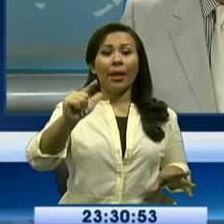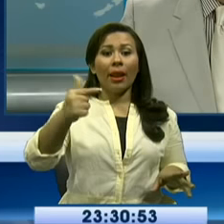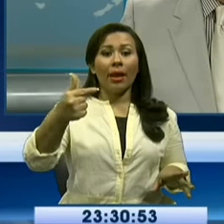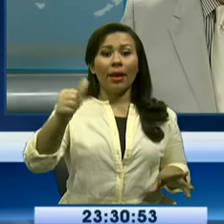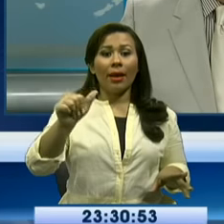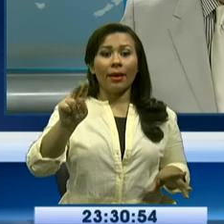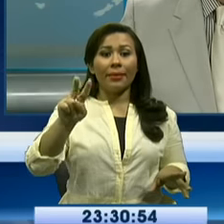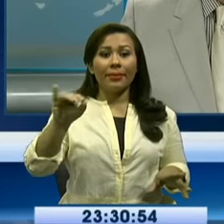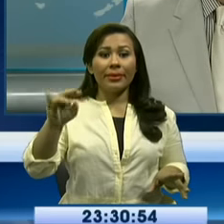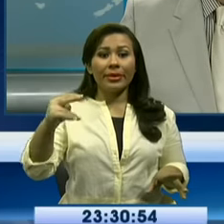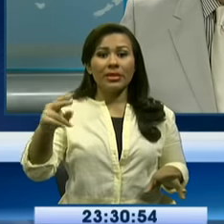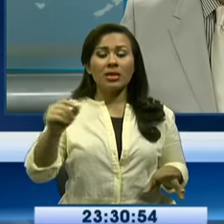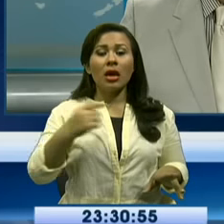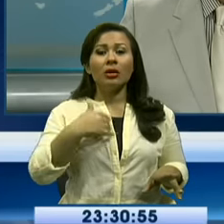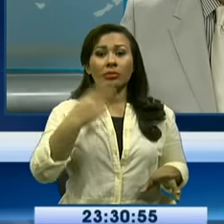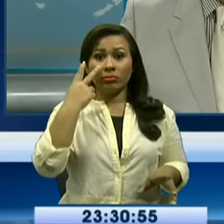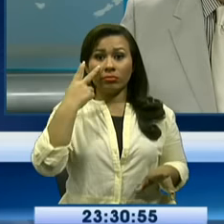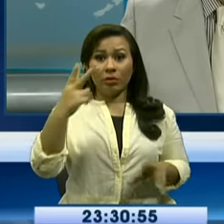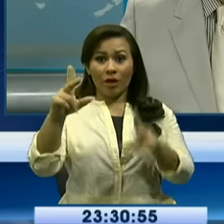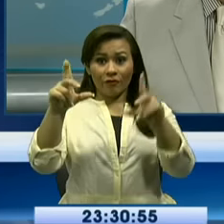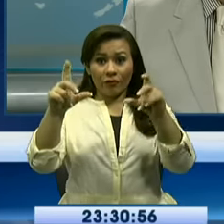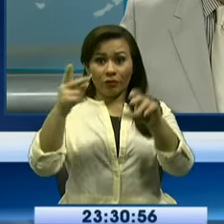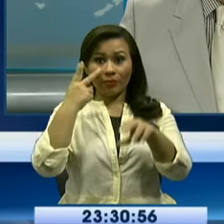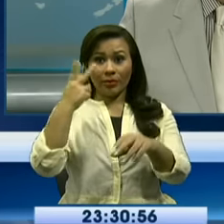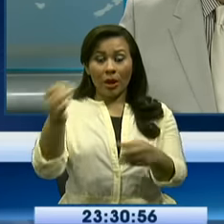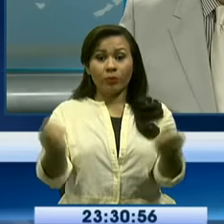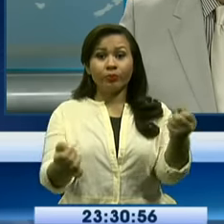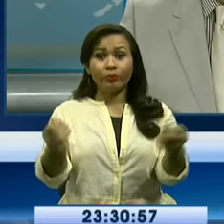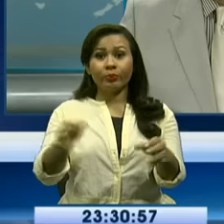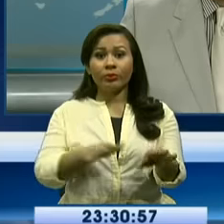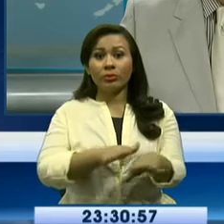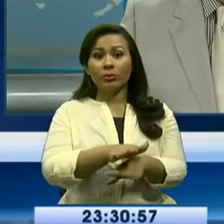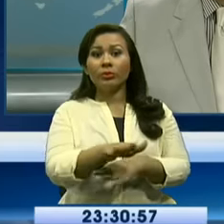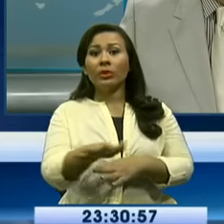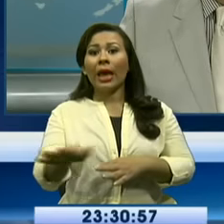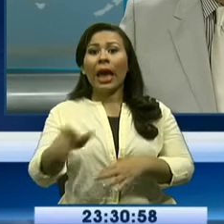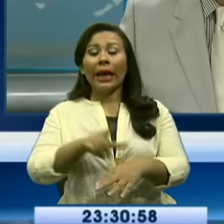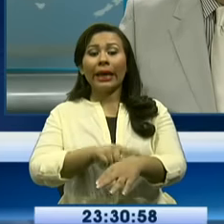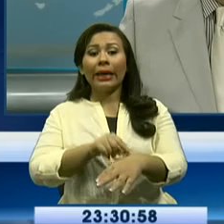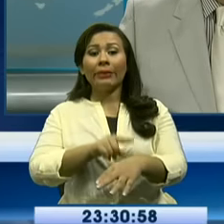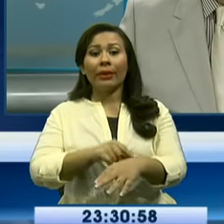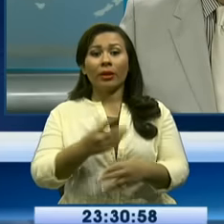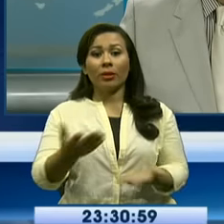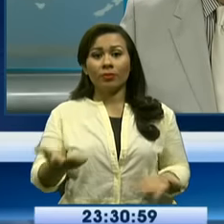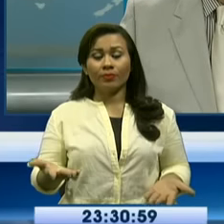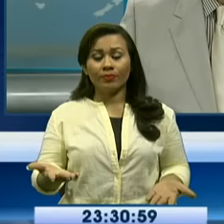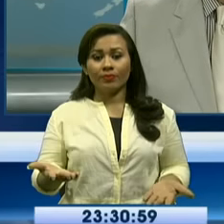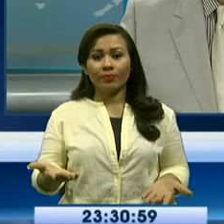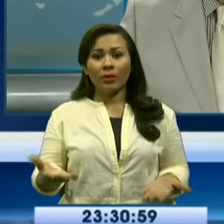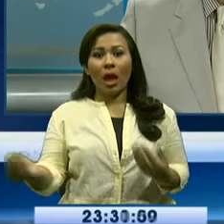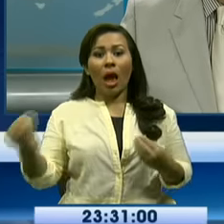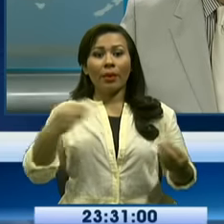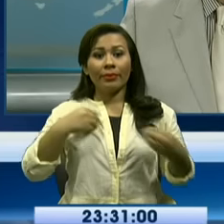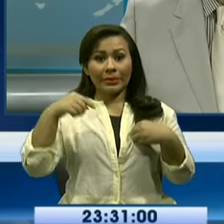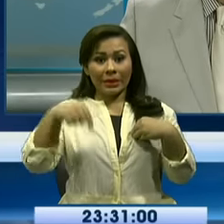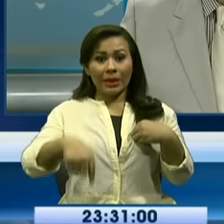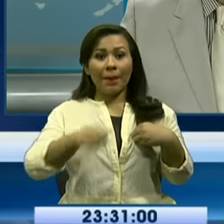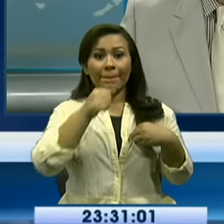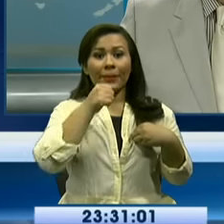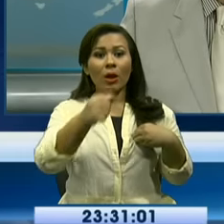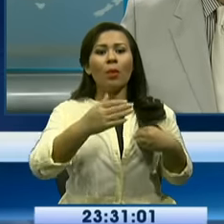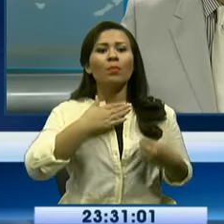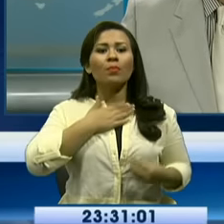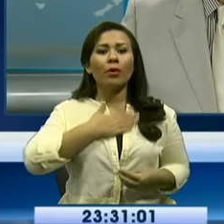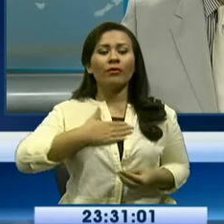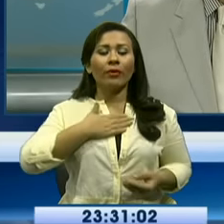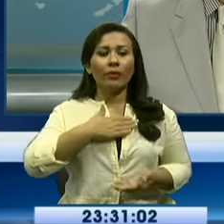He podido también ver imágenes de lo que sucede en Quevedo. Y por eso, pues, a través de este medio de comunicación, llamar a la